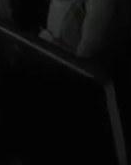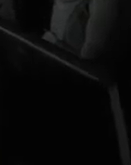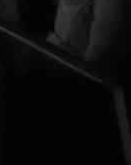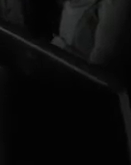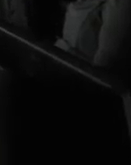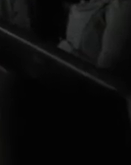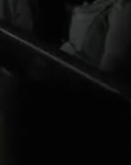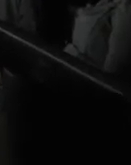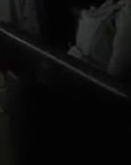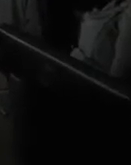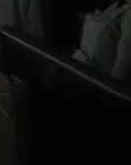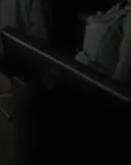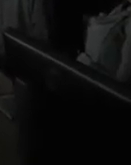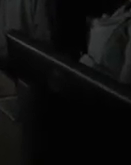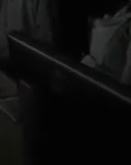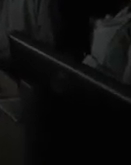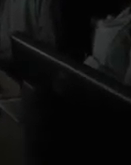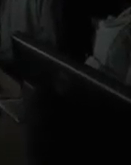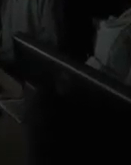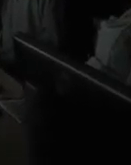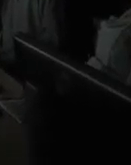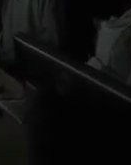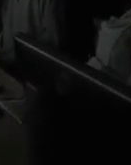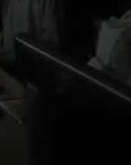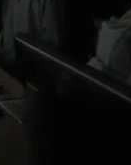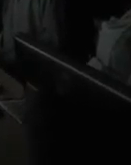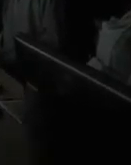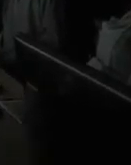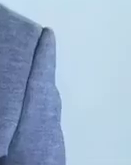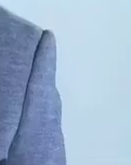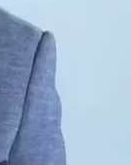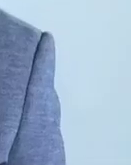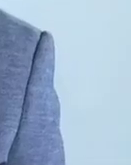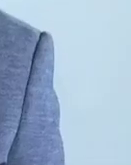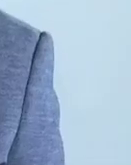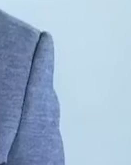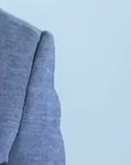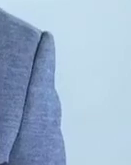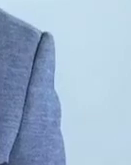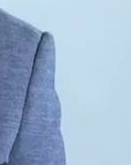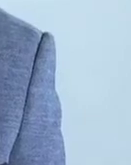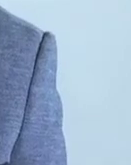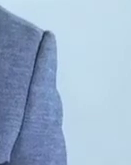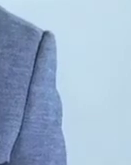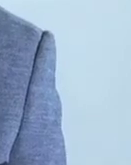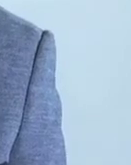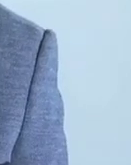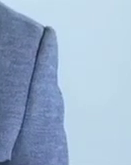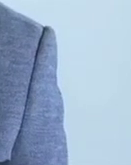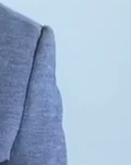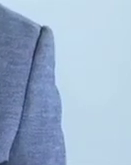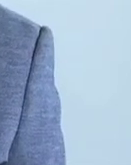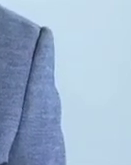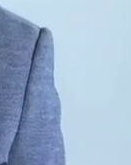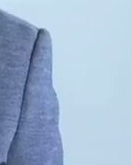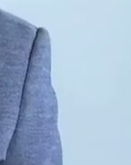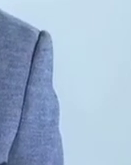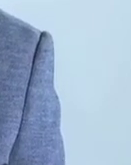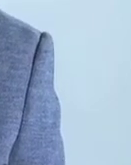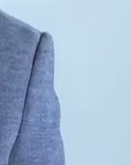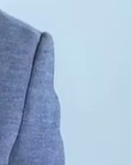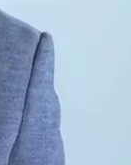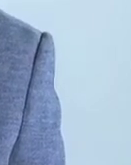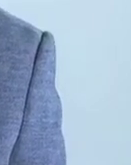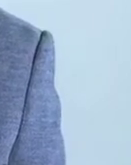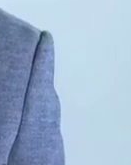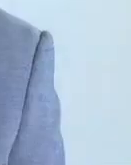recitar simplemente bibliografías, sino de poder compartir detalles que probablemente otras personas que no han tenido la posibilidad de participar